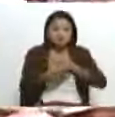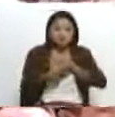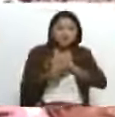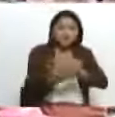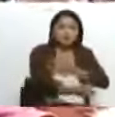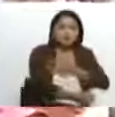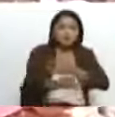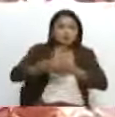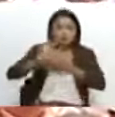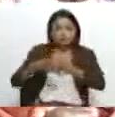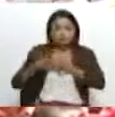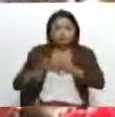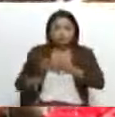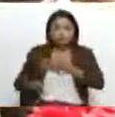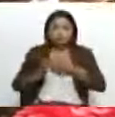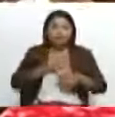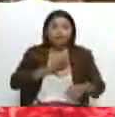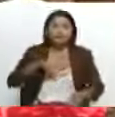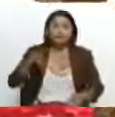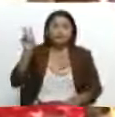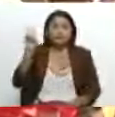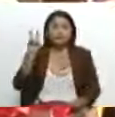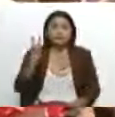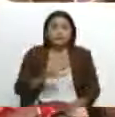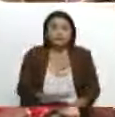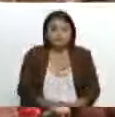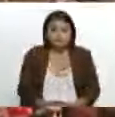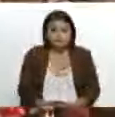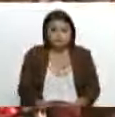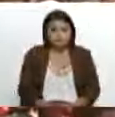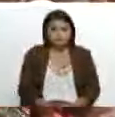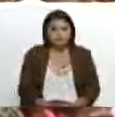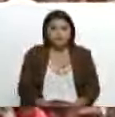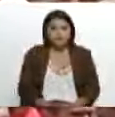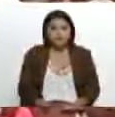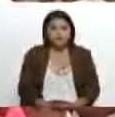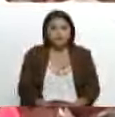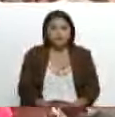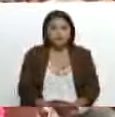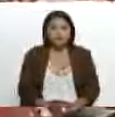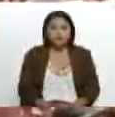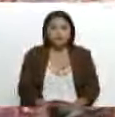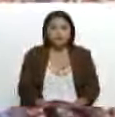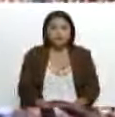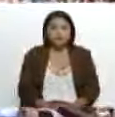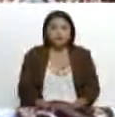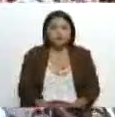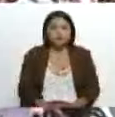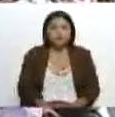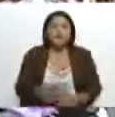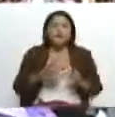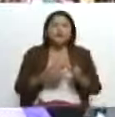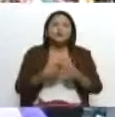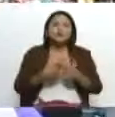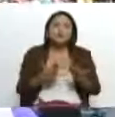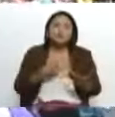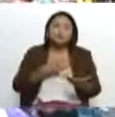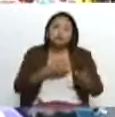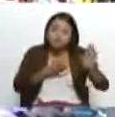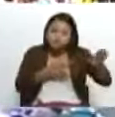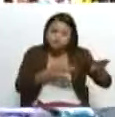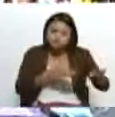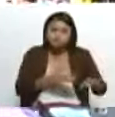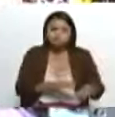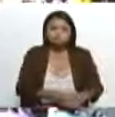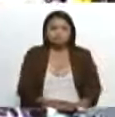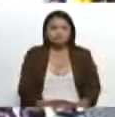arrebatarnos el costado más oriental de nuestra patria, la Guayana Esequiba. Por lo tanto, apoyamos la